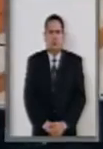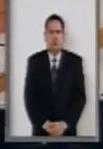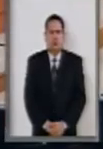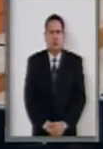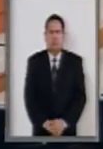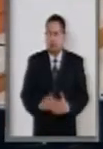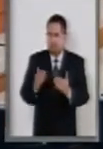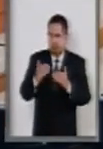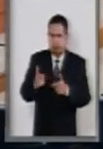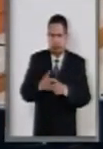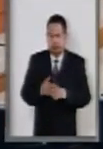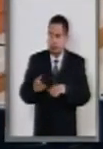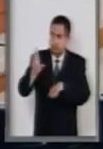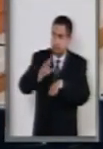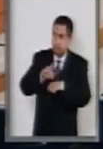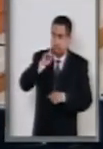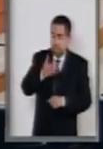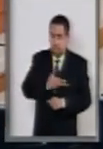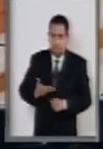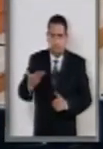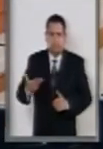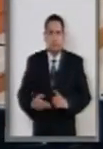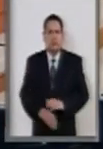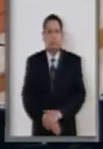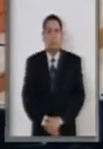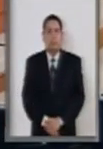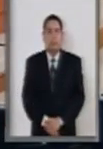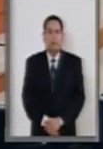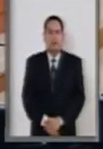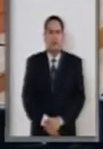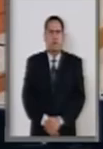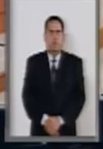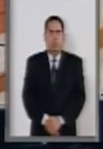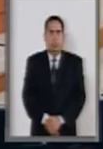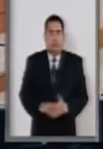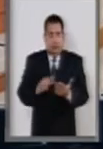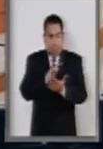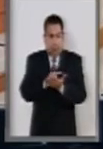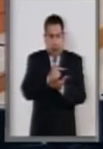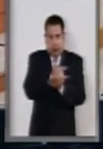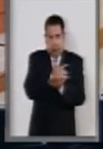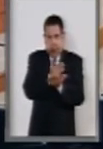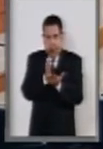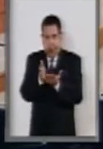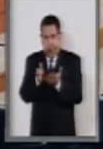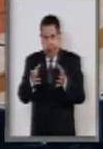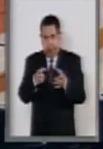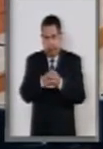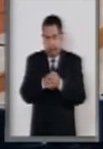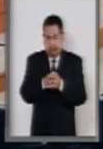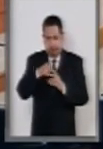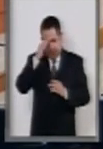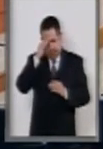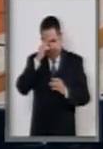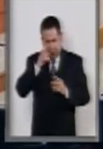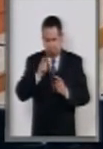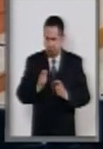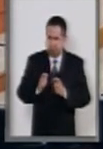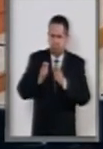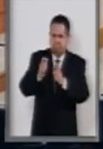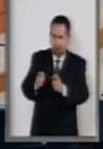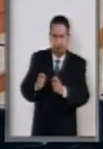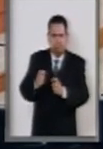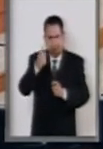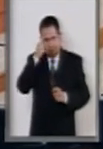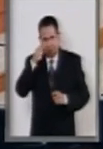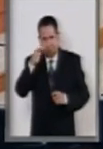Con su adelante, senador. Permiso de la presidencia. La miscelánea penal ha sido pensada no para dotar de facultades y